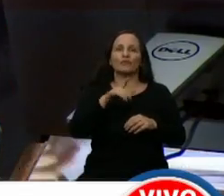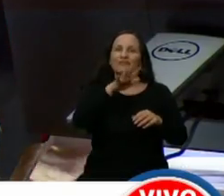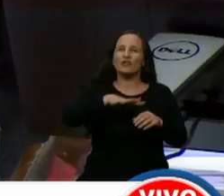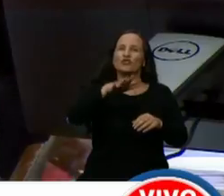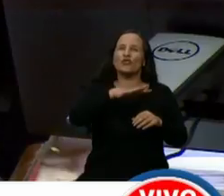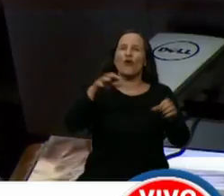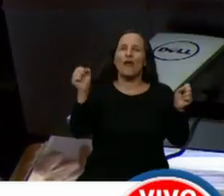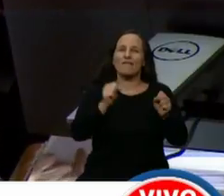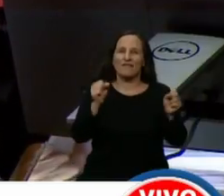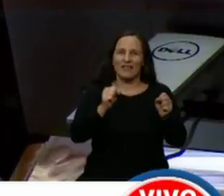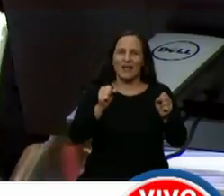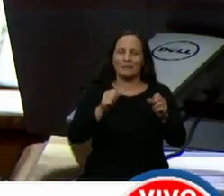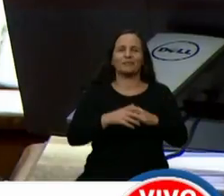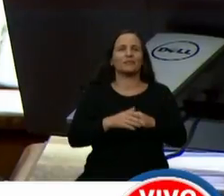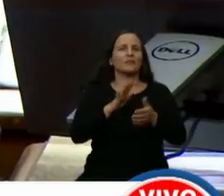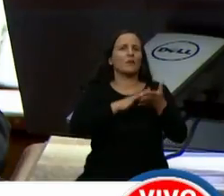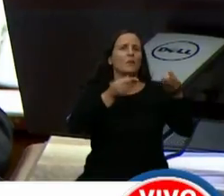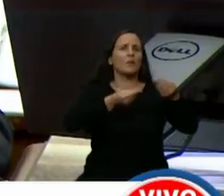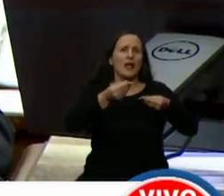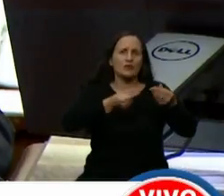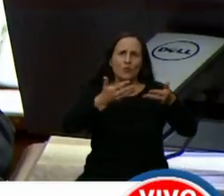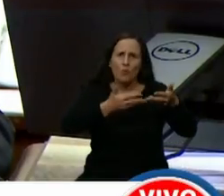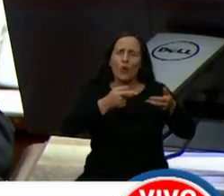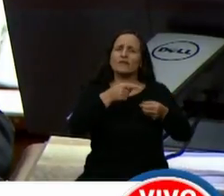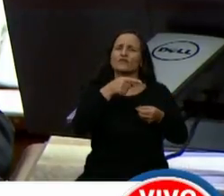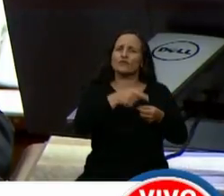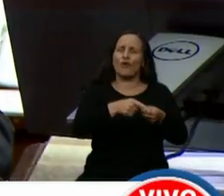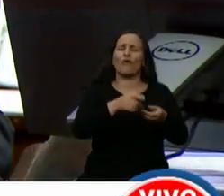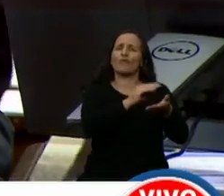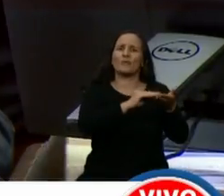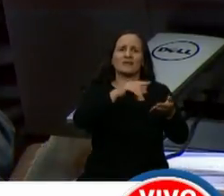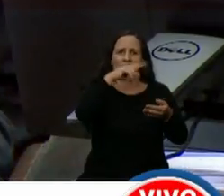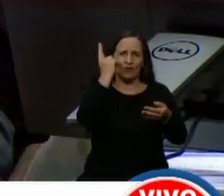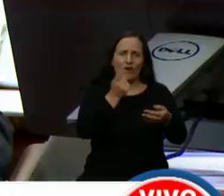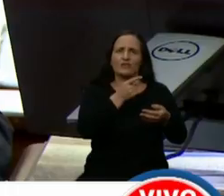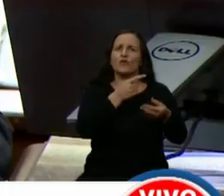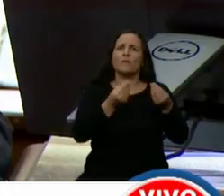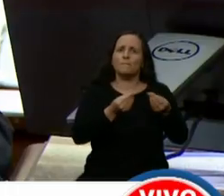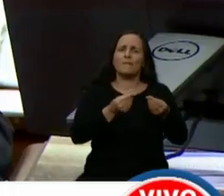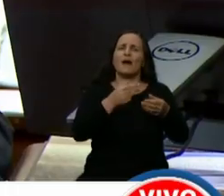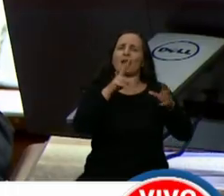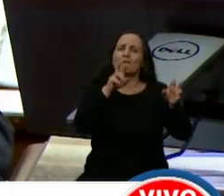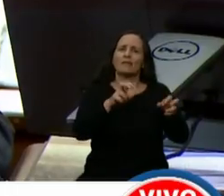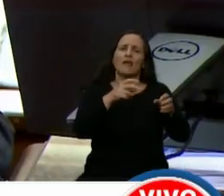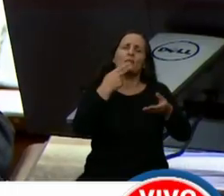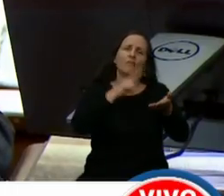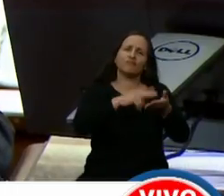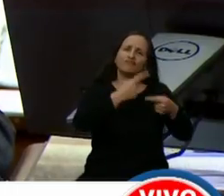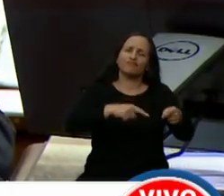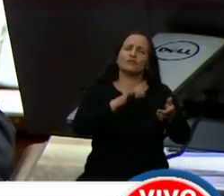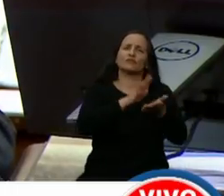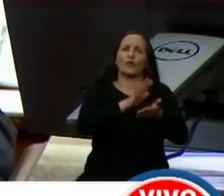fría presupuesto general de la administración nacional para el ejercicio fiscal del año 2021